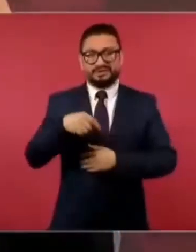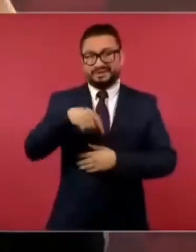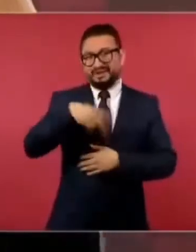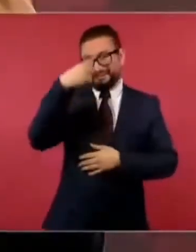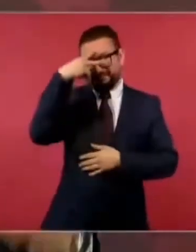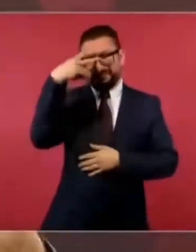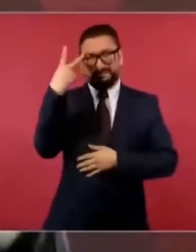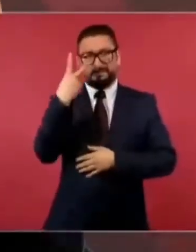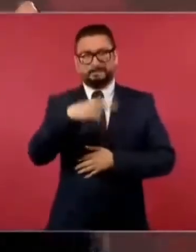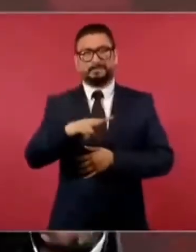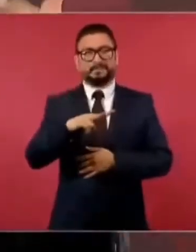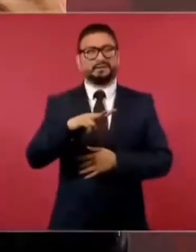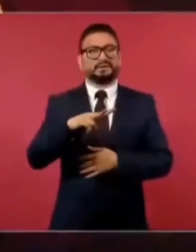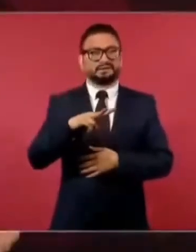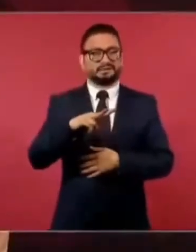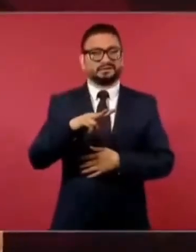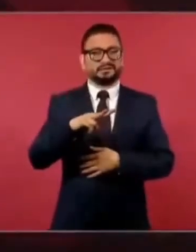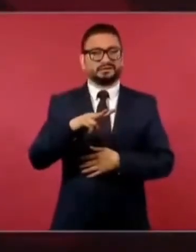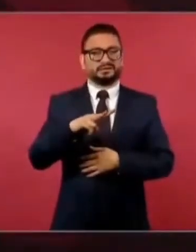México está